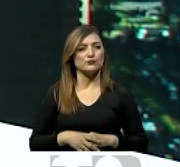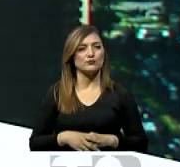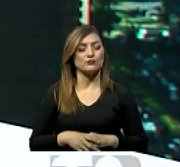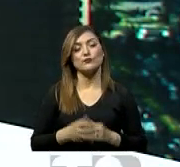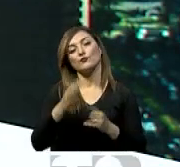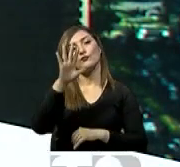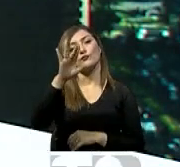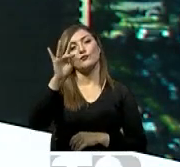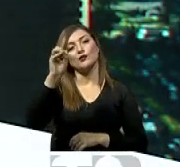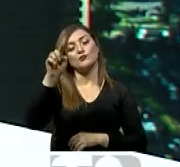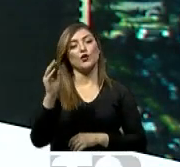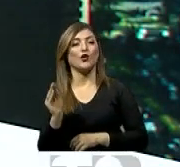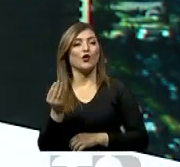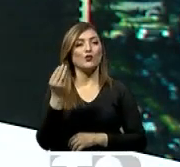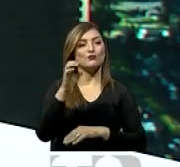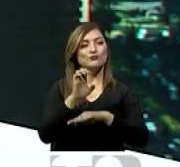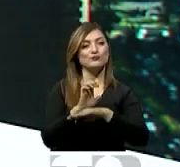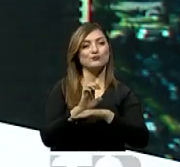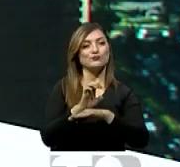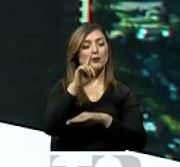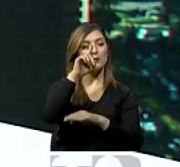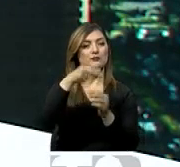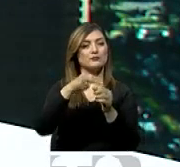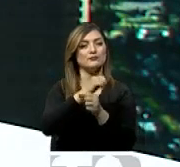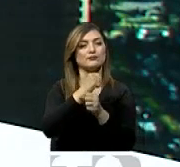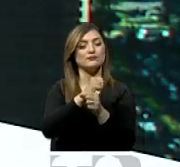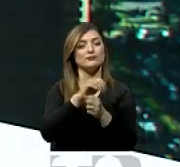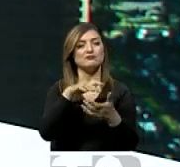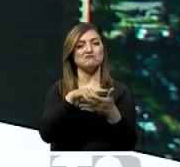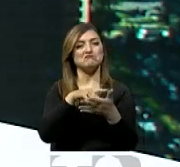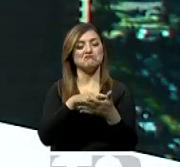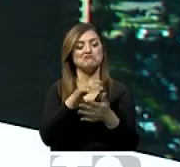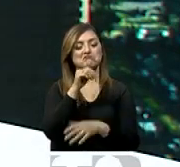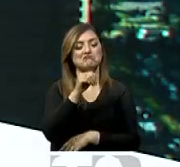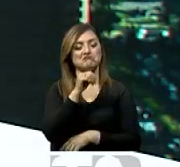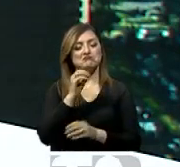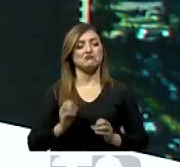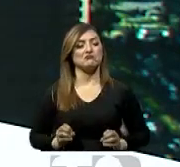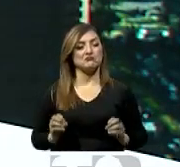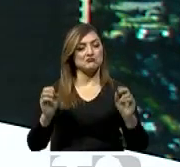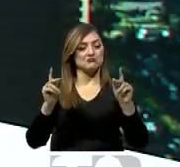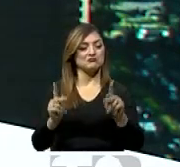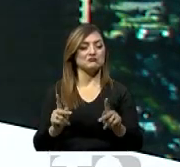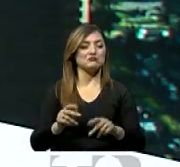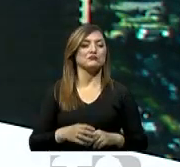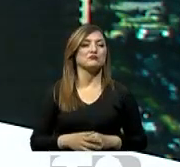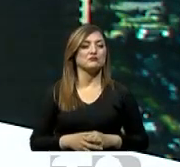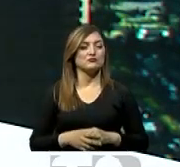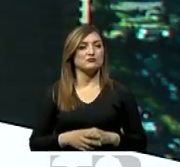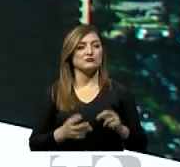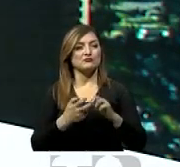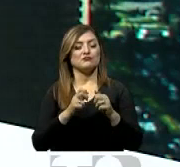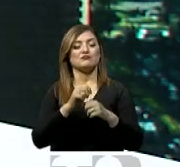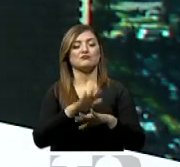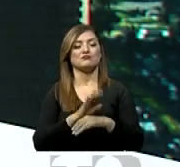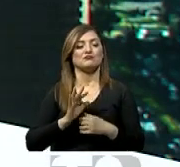580 mil jóvenes en Ecuador no tienen empleo formal ni estudian debido a la falta de oportunidades. La crisis